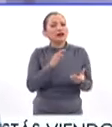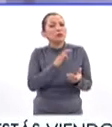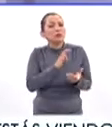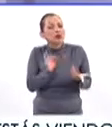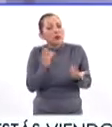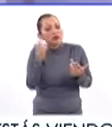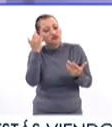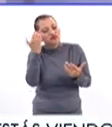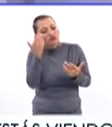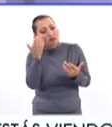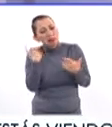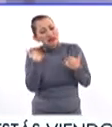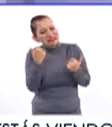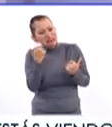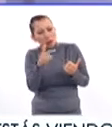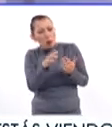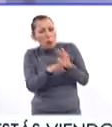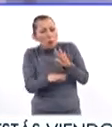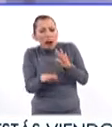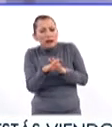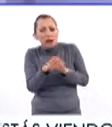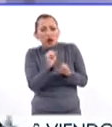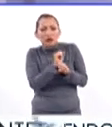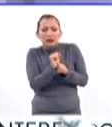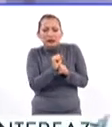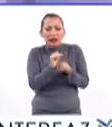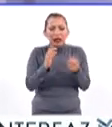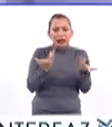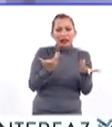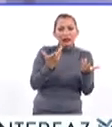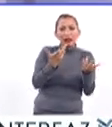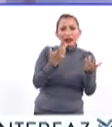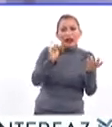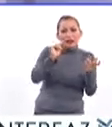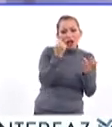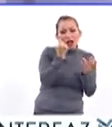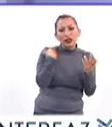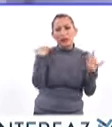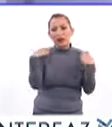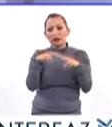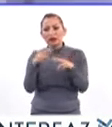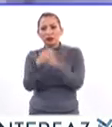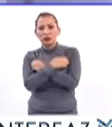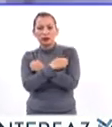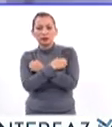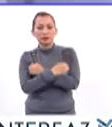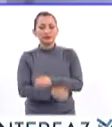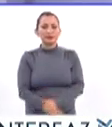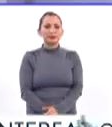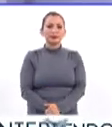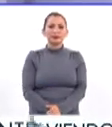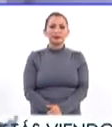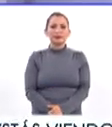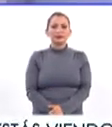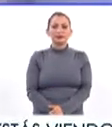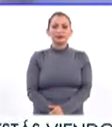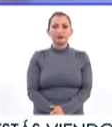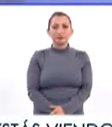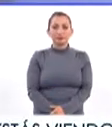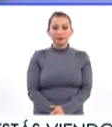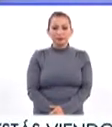podemos entender muy básicamente entre la relación entre la tecnología, la docencia y la educación? Pues